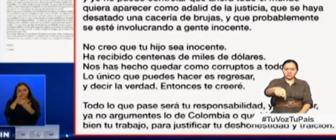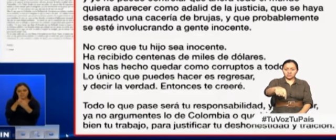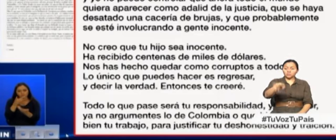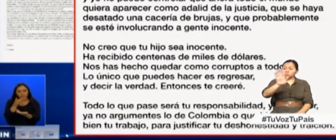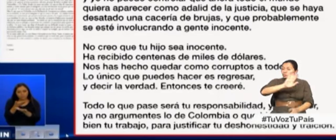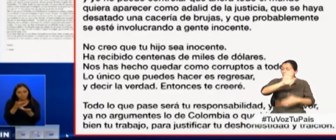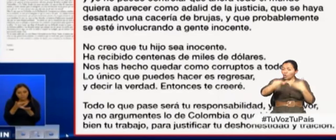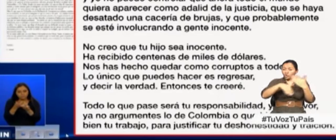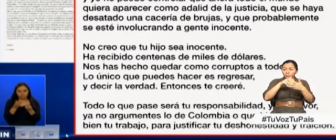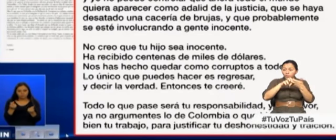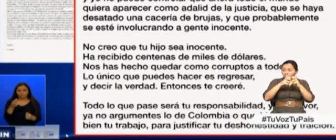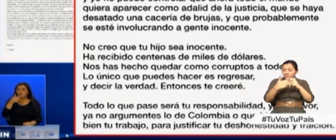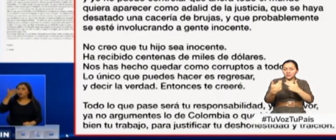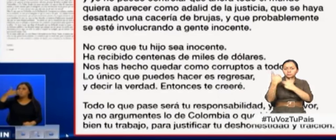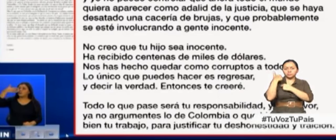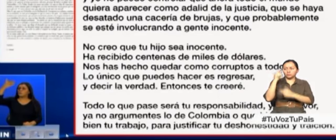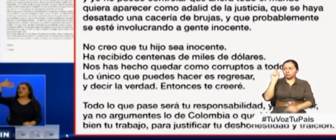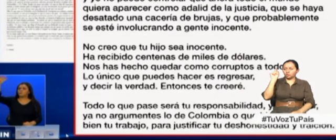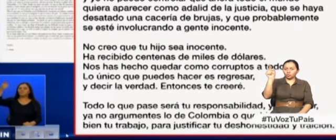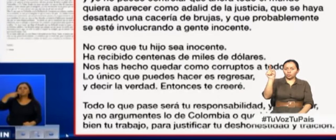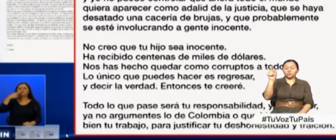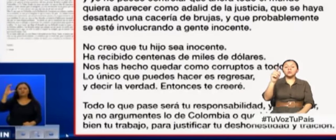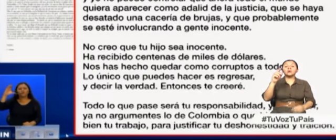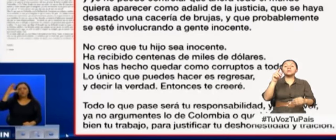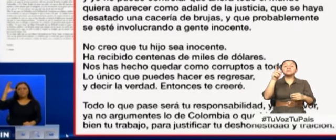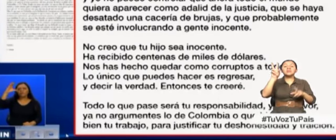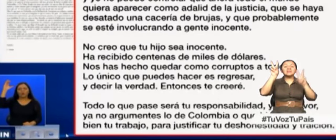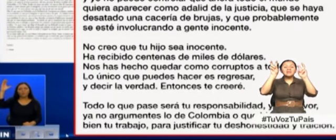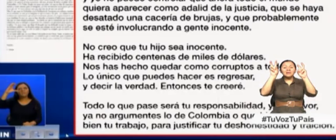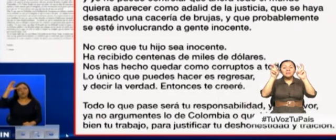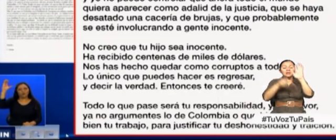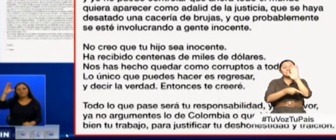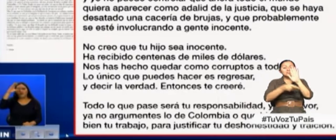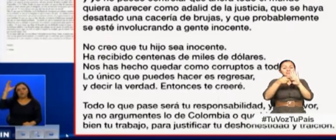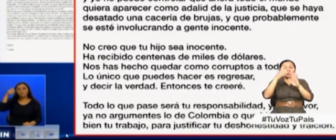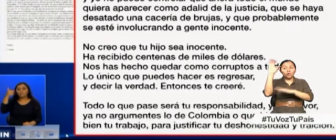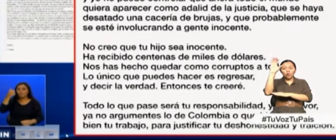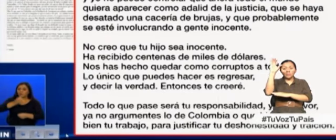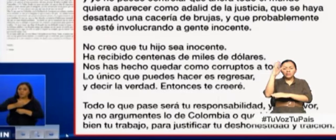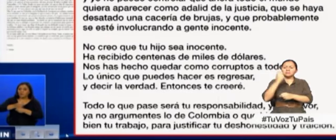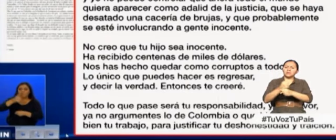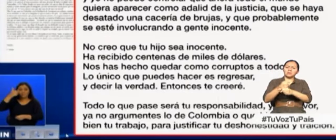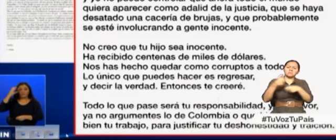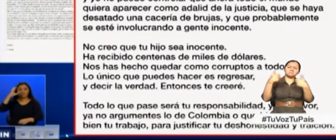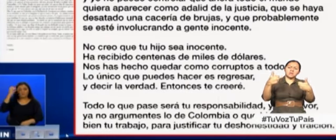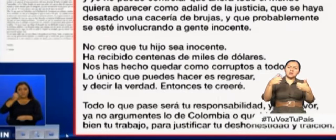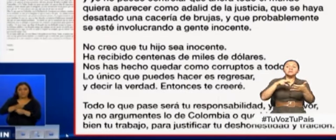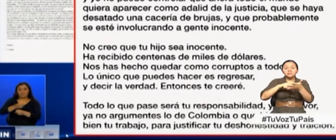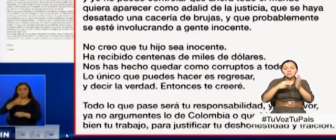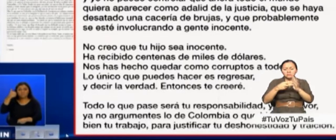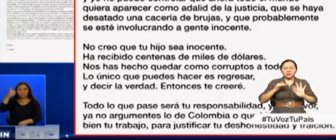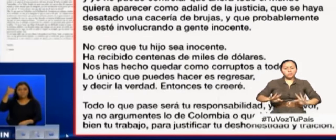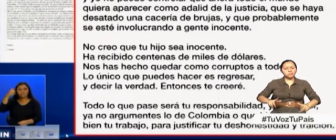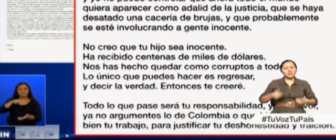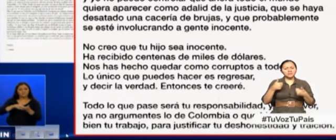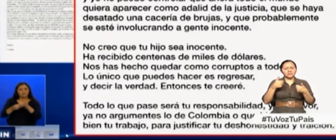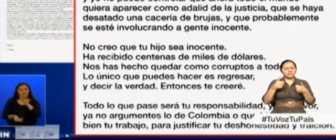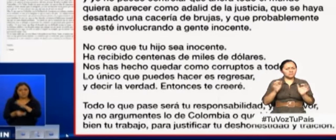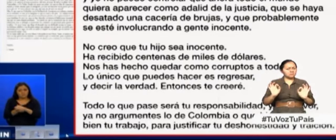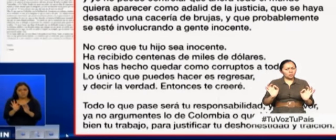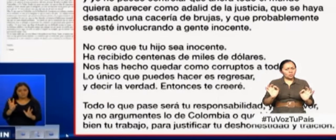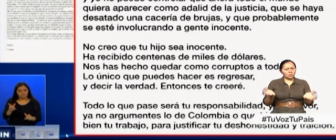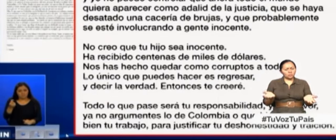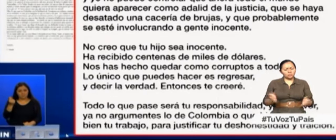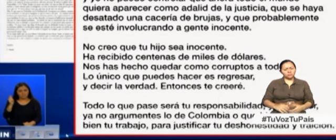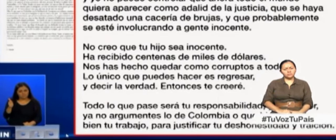por favor, ya no argumentes lo de Colombia, la refinería, o que hiciste bien tu trabajo para justificar tu deshonestidad